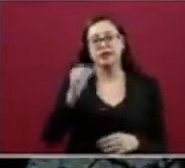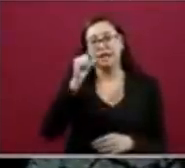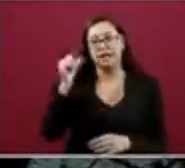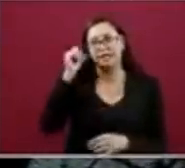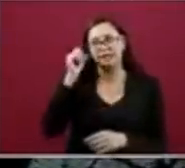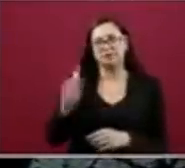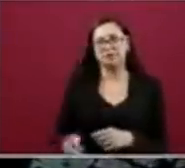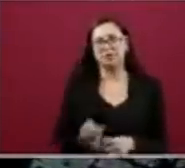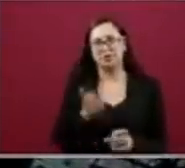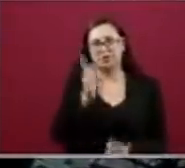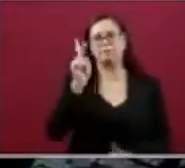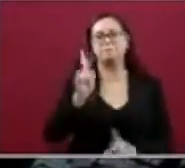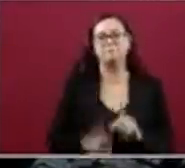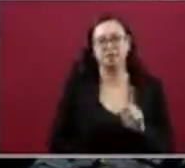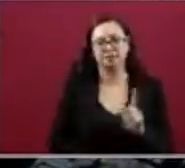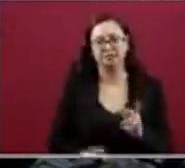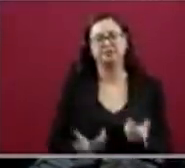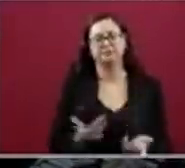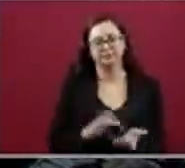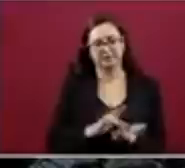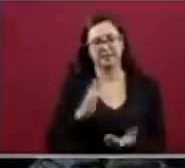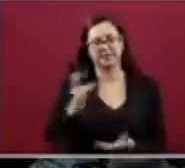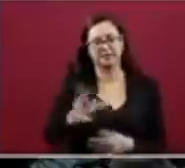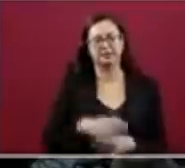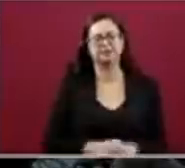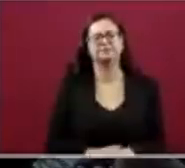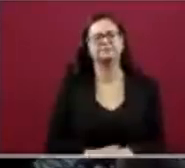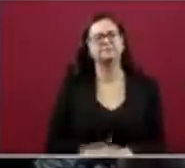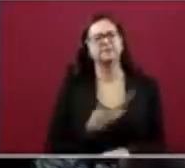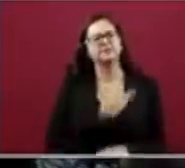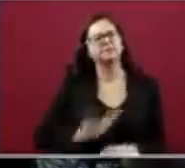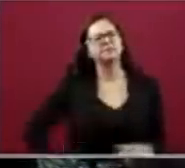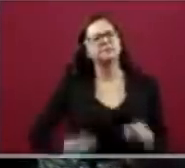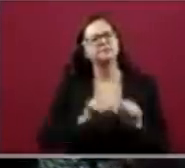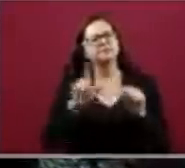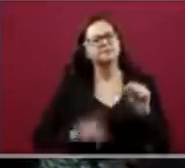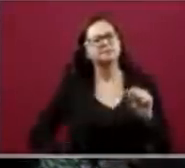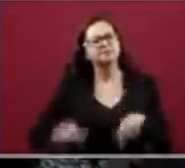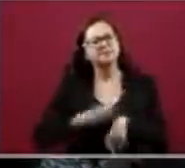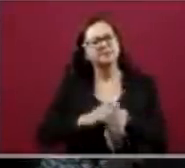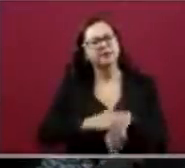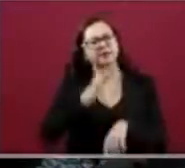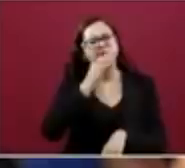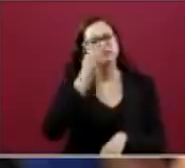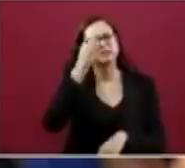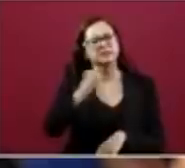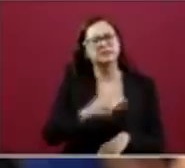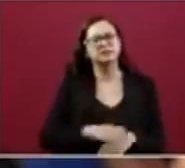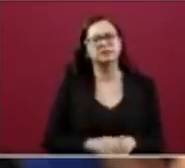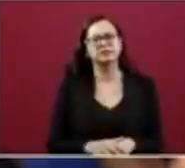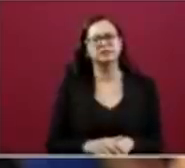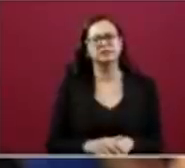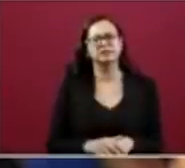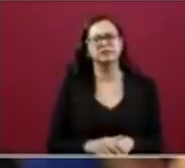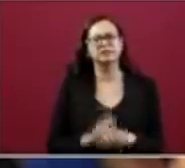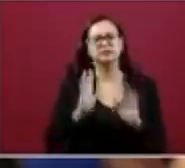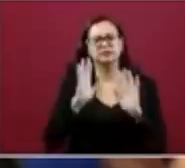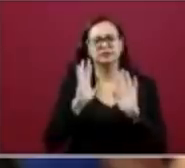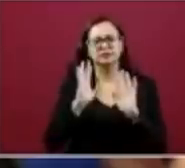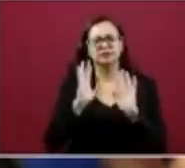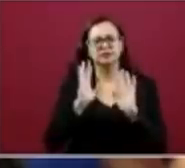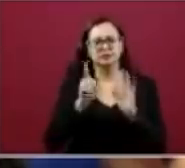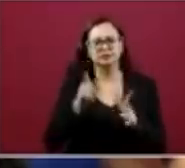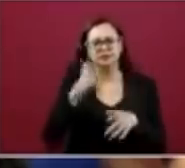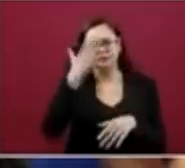pendiente ayer. Presidente de México, ¿sabe usted que son ya 2 meses que no se puede facturar ni hacer